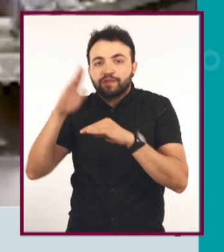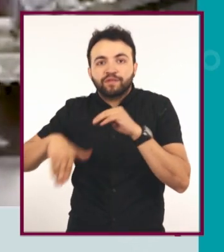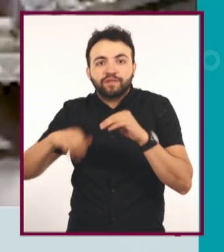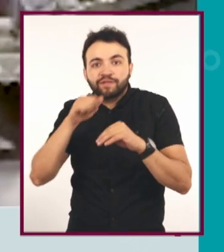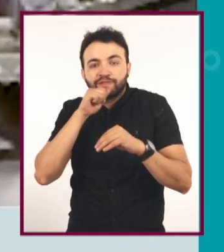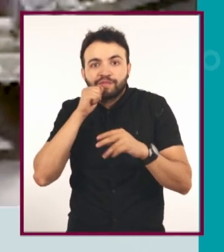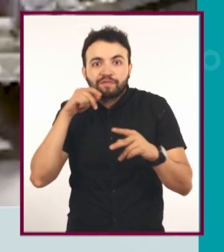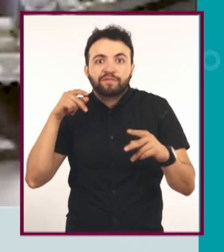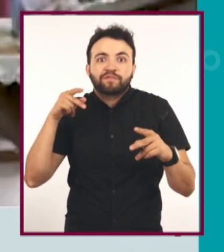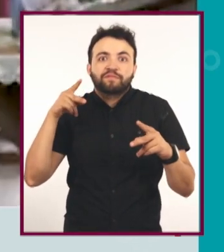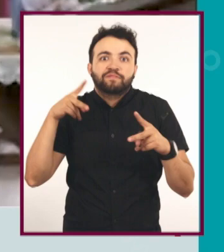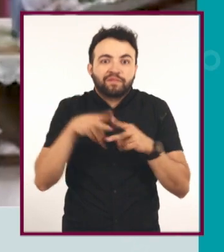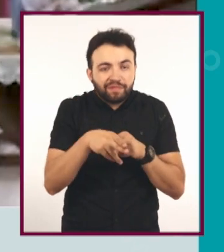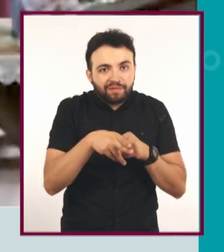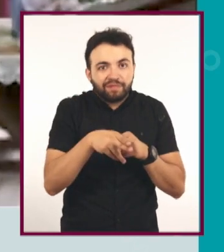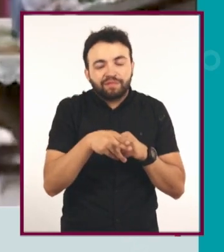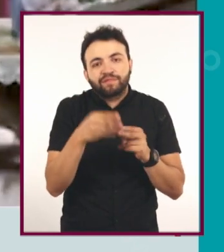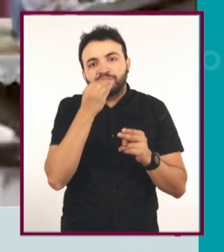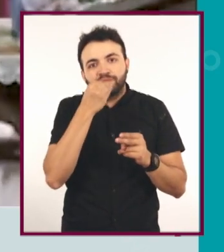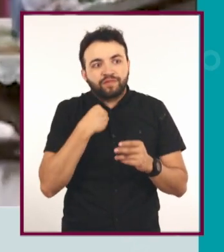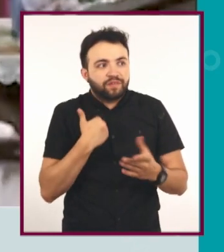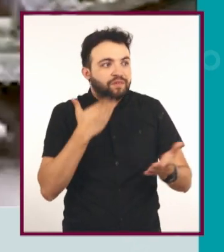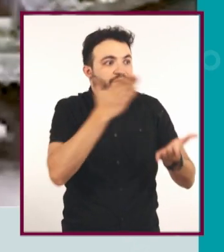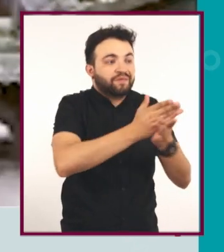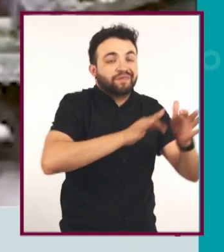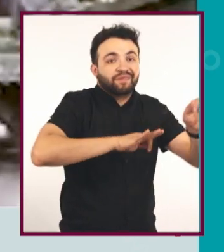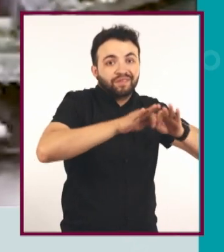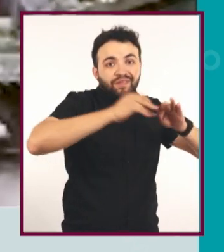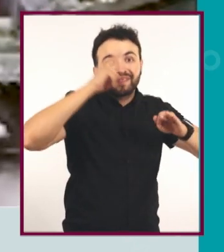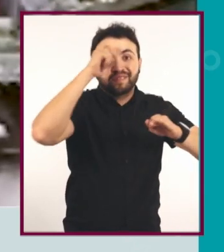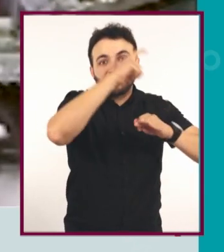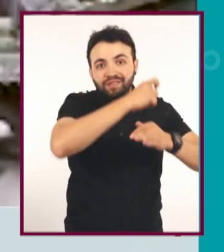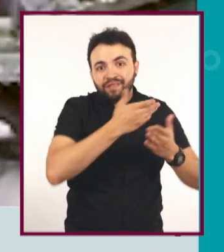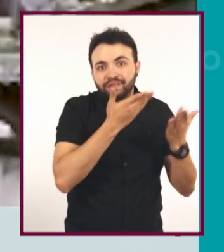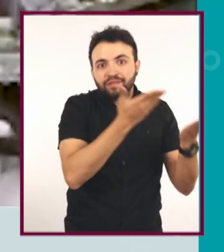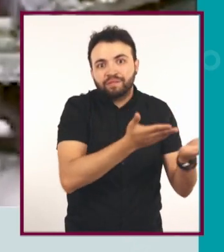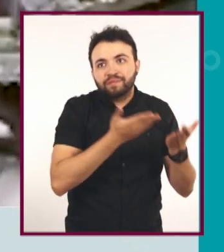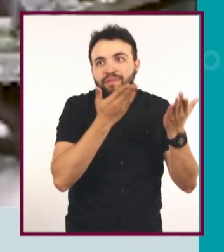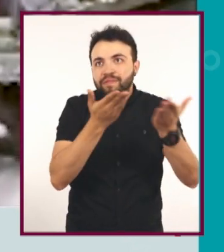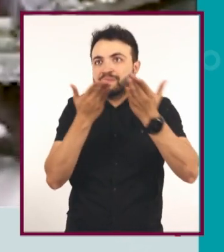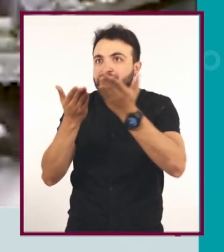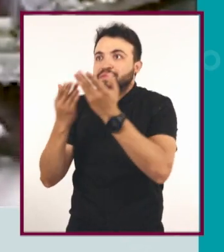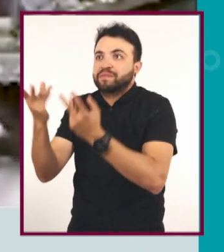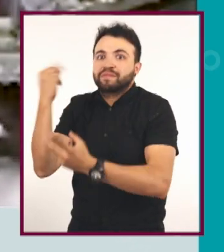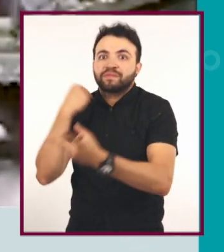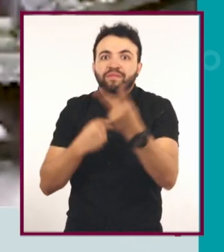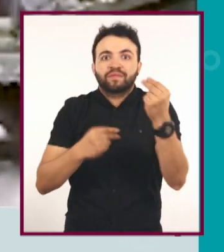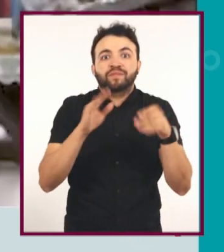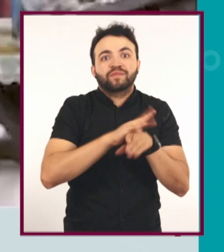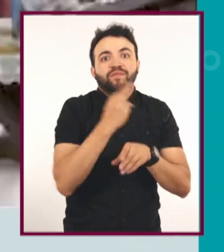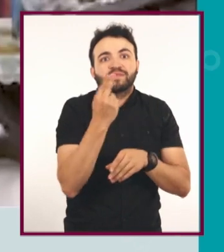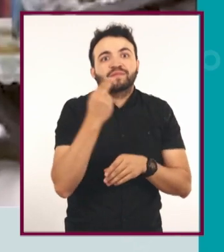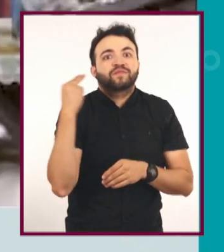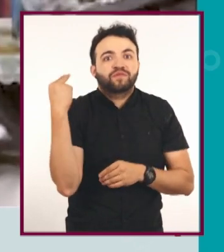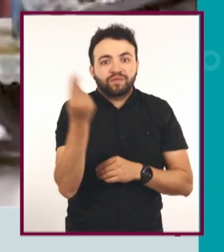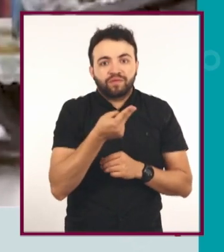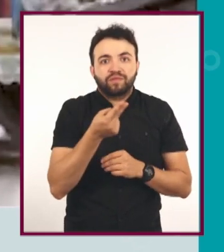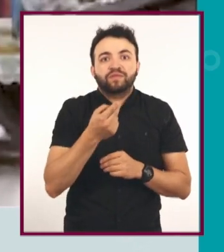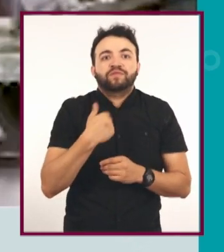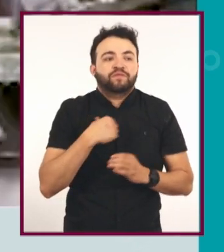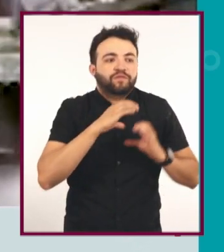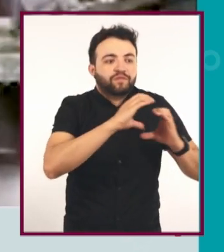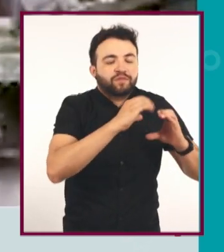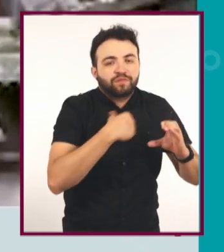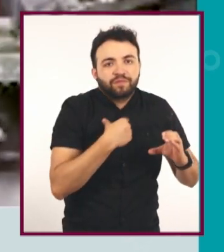complicado conseguir un trabajo. Mi forma de pensar tal vez no está preparada todavía para poder